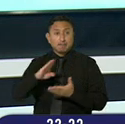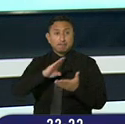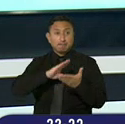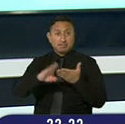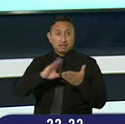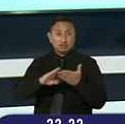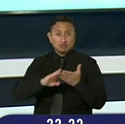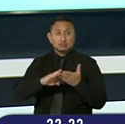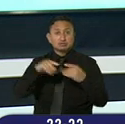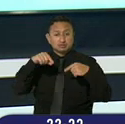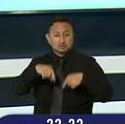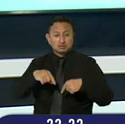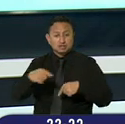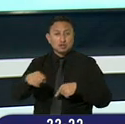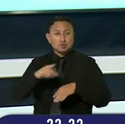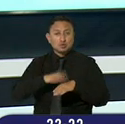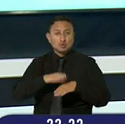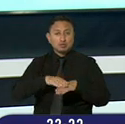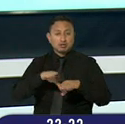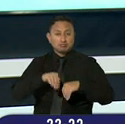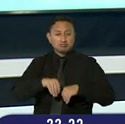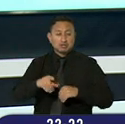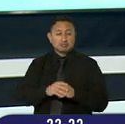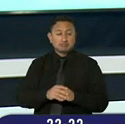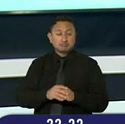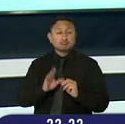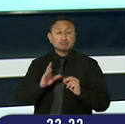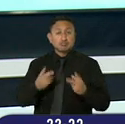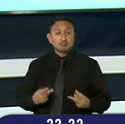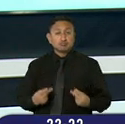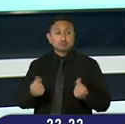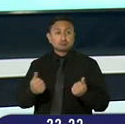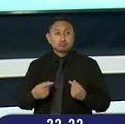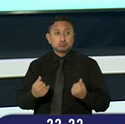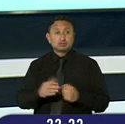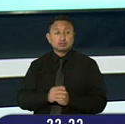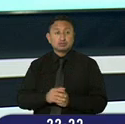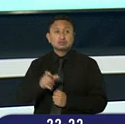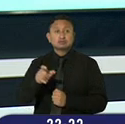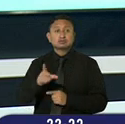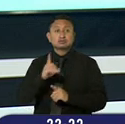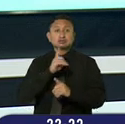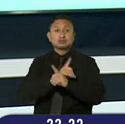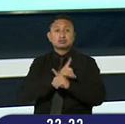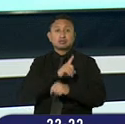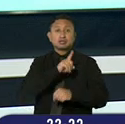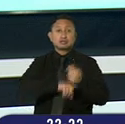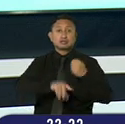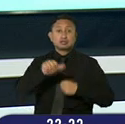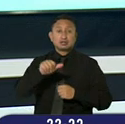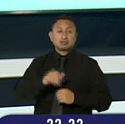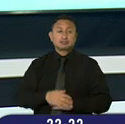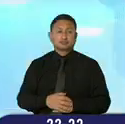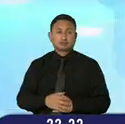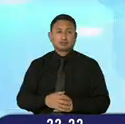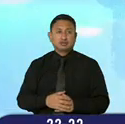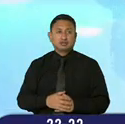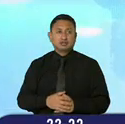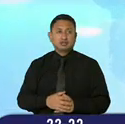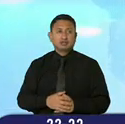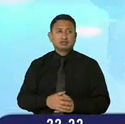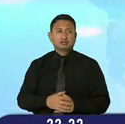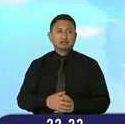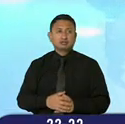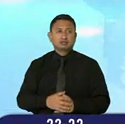haga responsable por los gastos que genera la discapacidad de la hija del occiso. Iván Vaca,